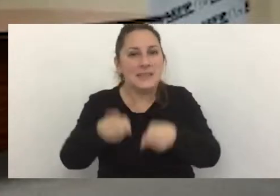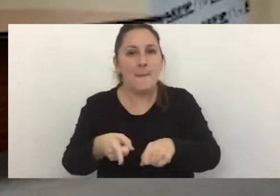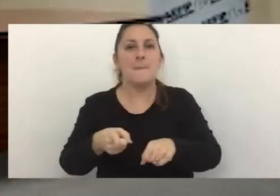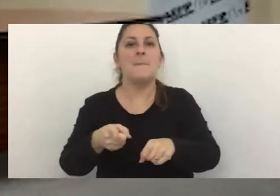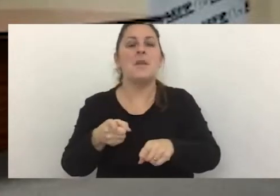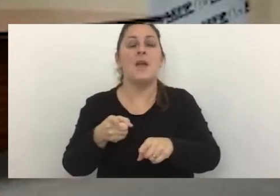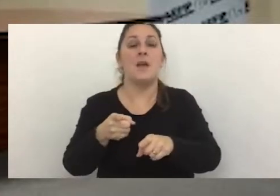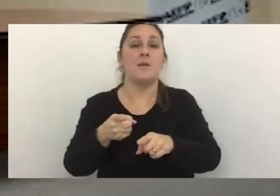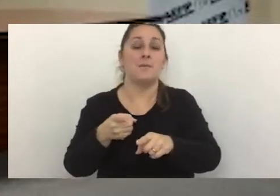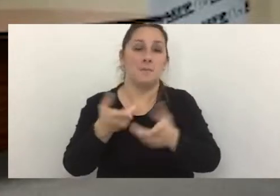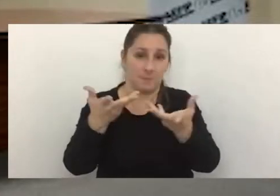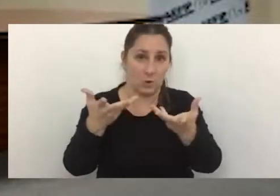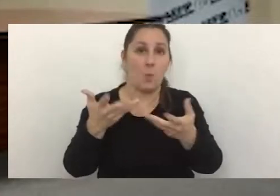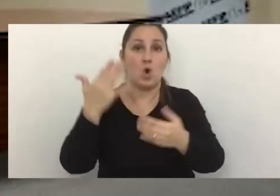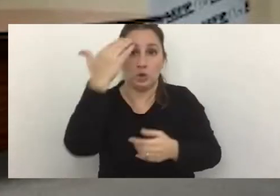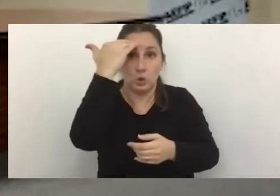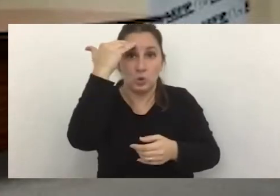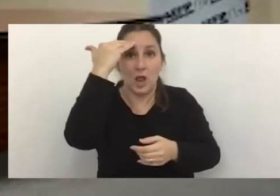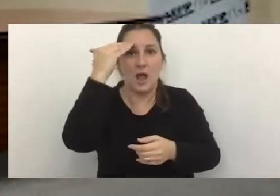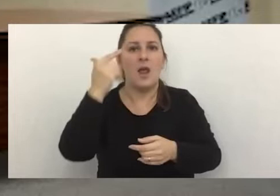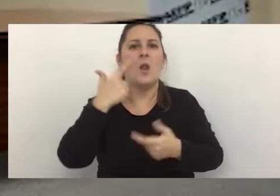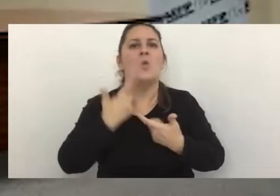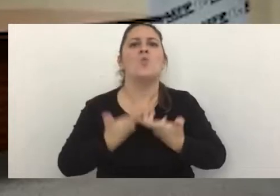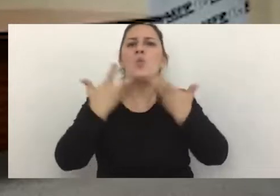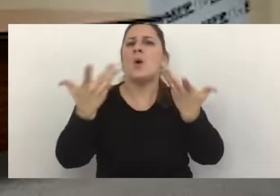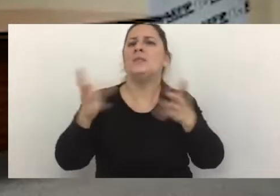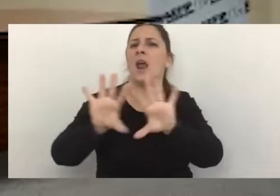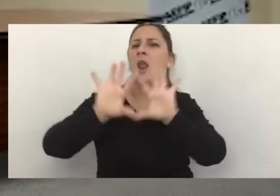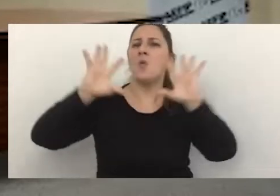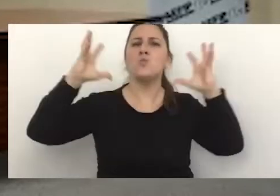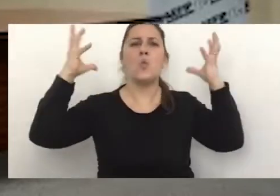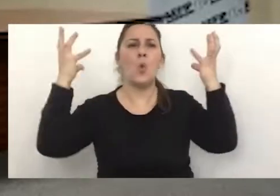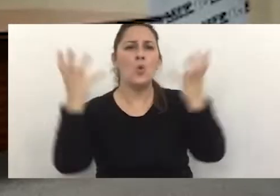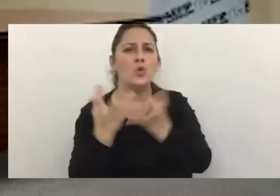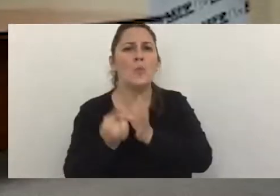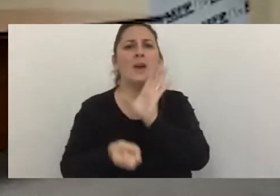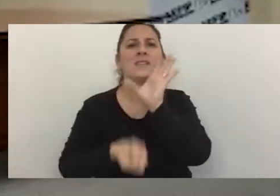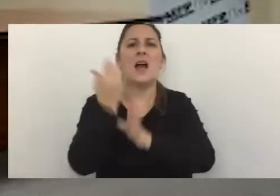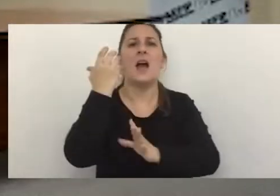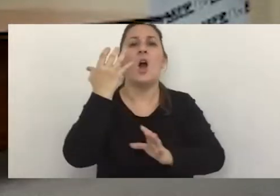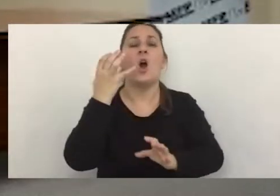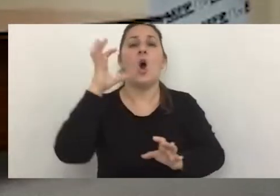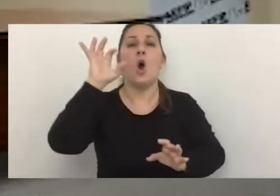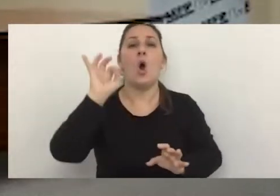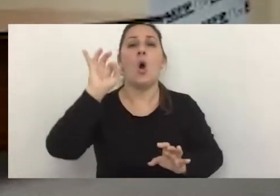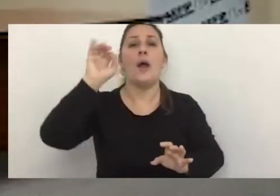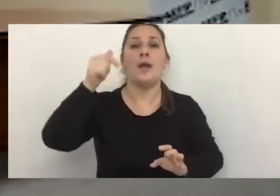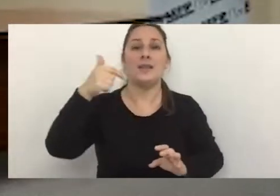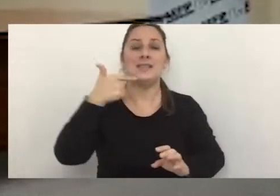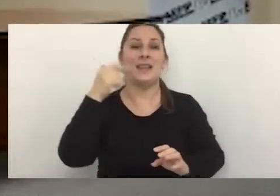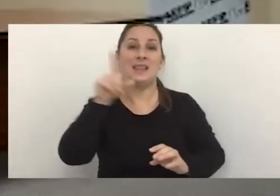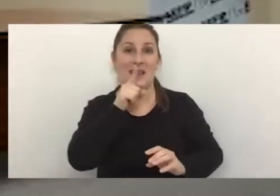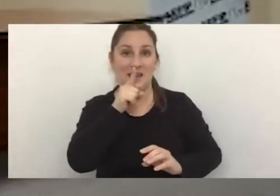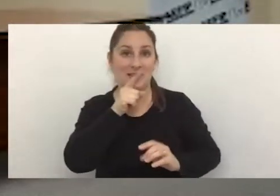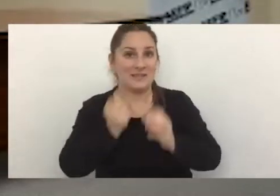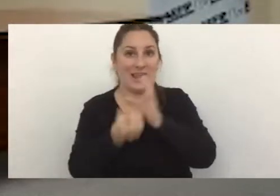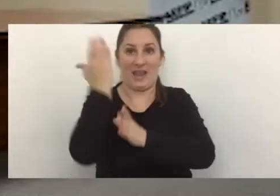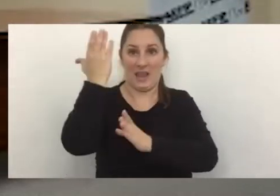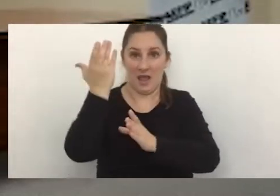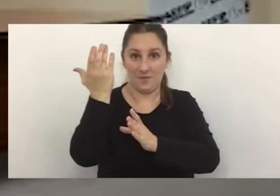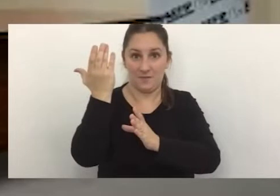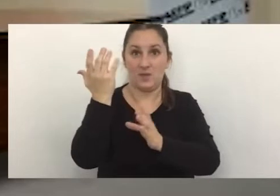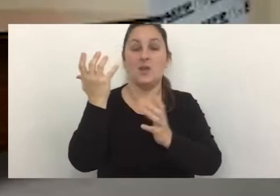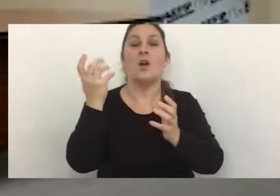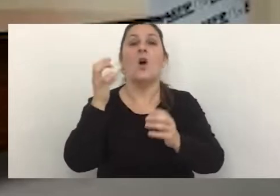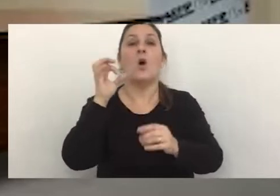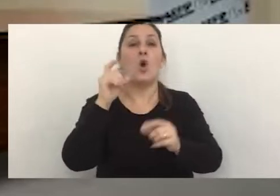de constitucional, se expresa a nivel internacional porque se crea la Organización Internacional del Trabajo, cuyo convenio